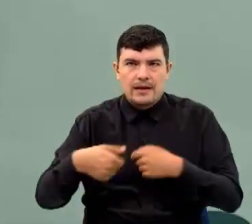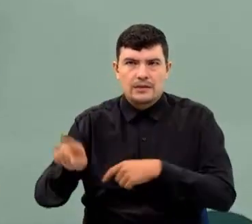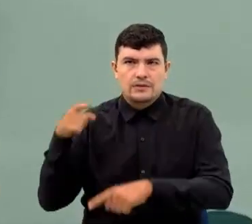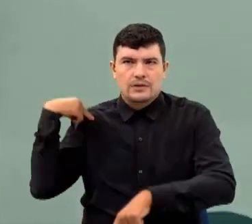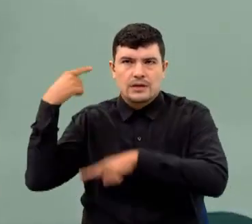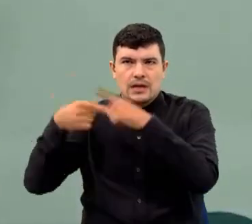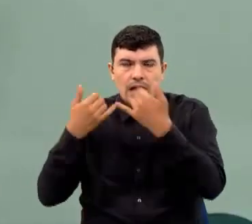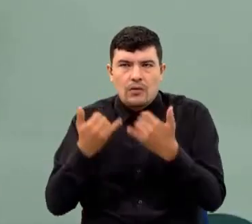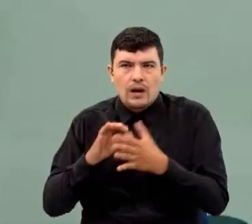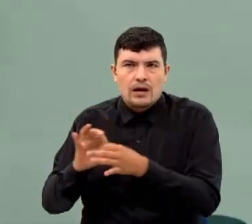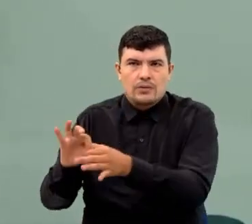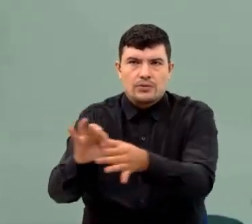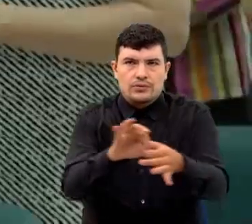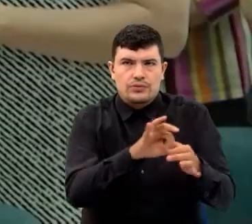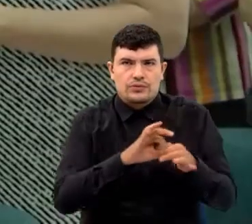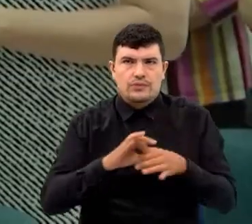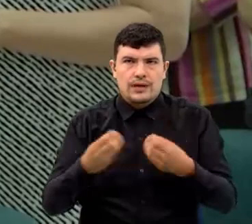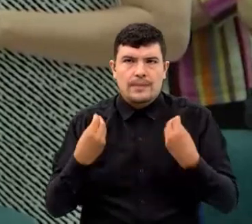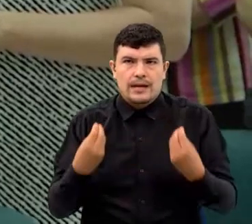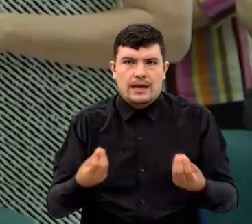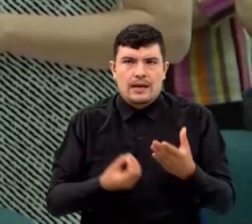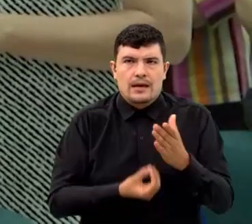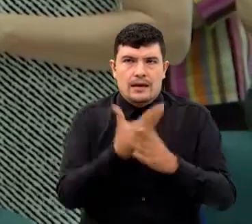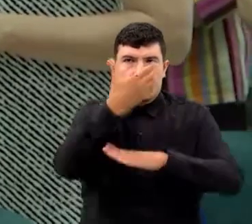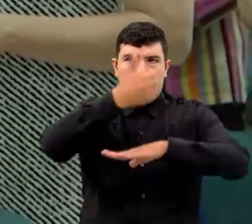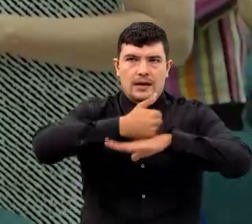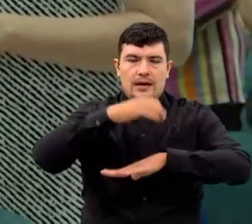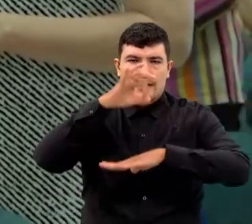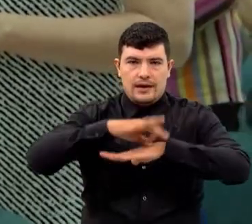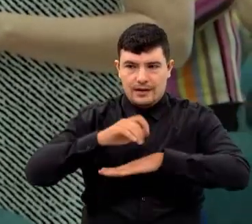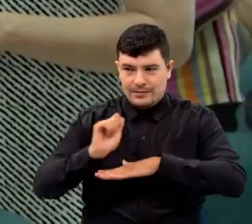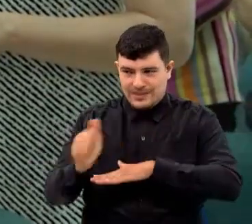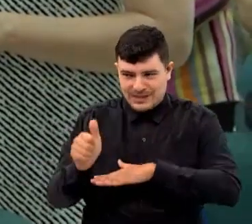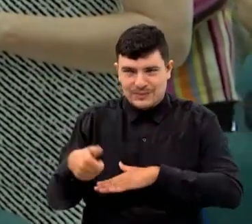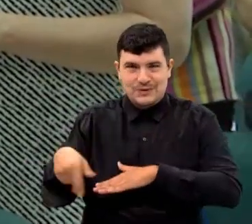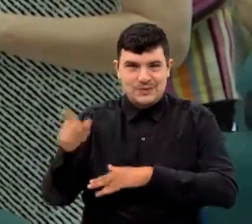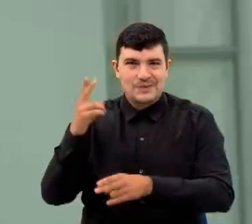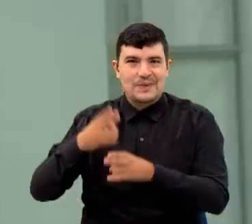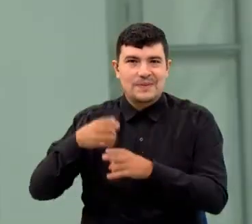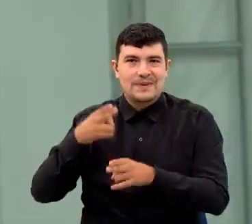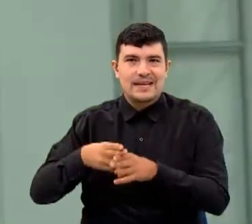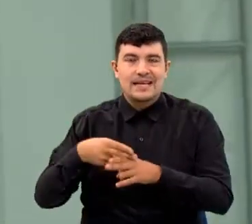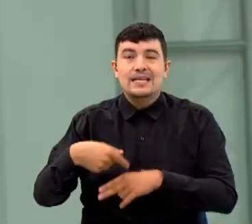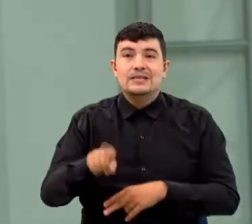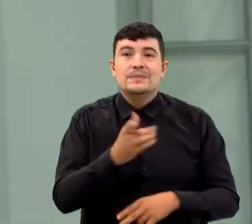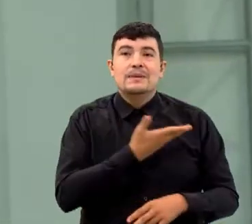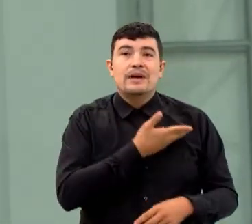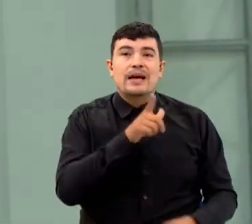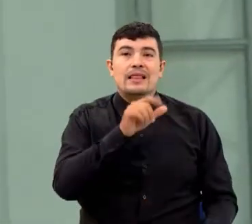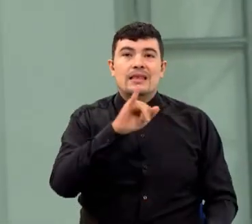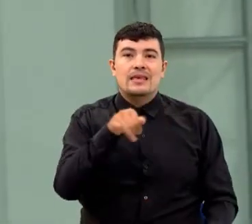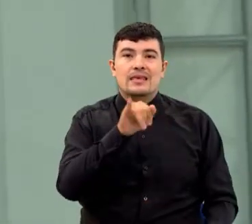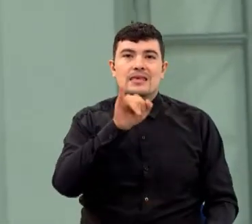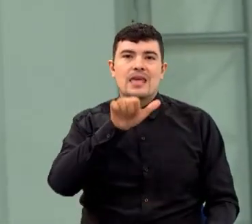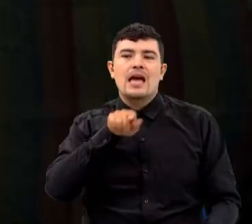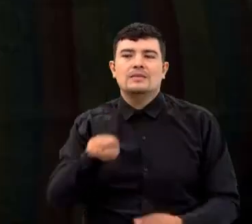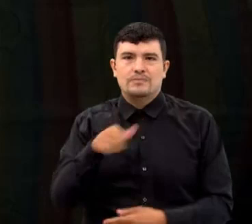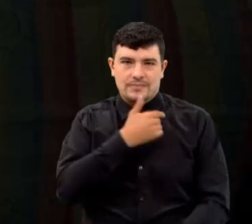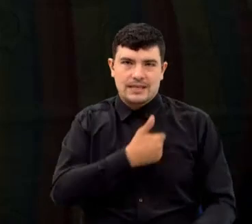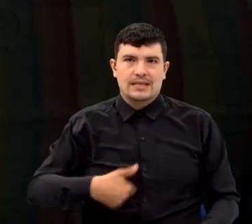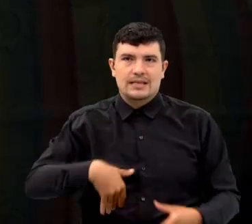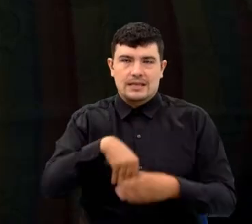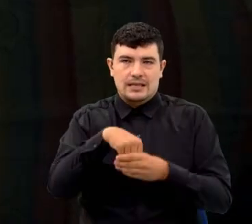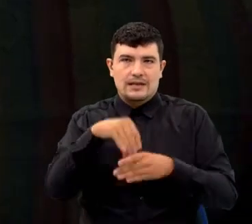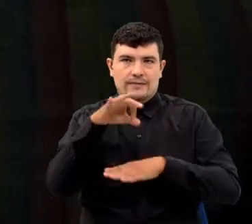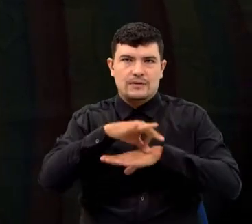unieron esfuerzos para conformar y abrir la fundación que lleva su mismo nombre. Su progenitora, Ligia Álvarez, es la presidenta de la